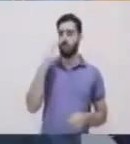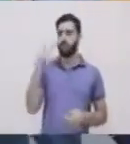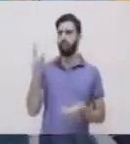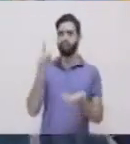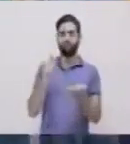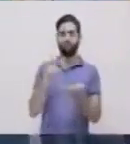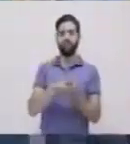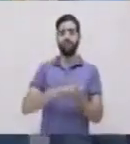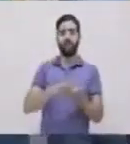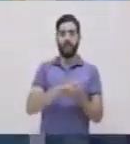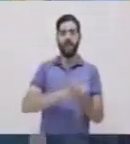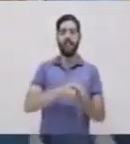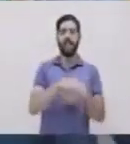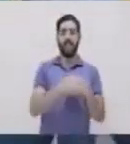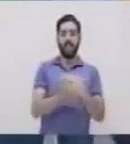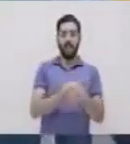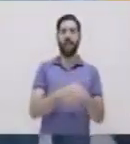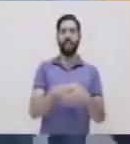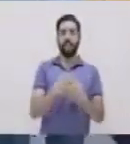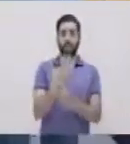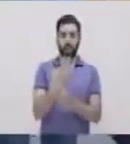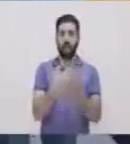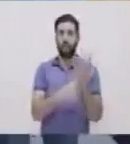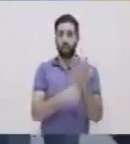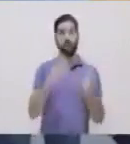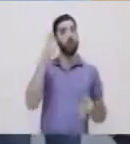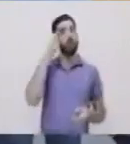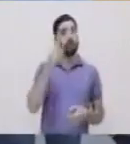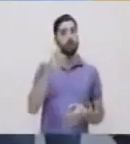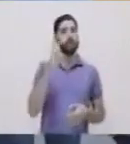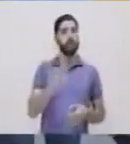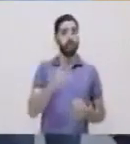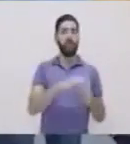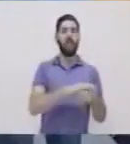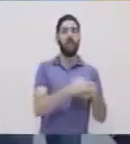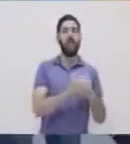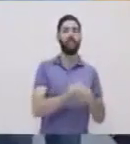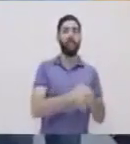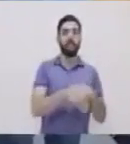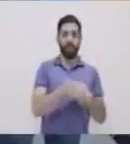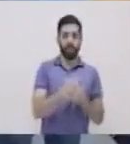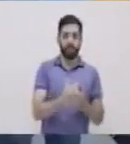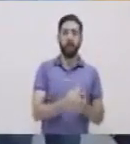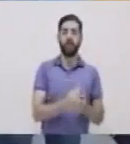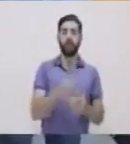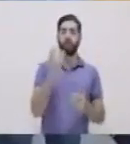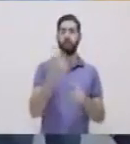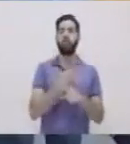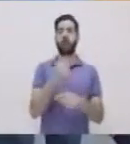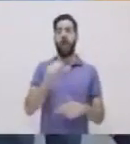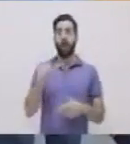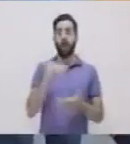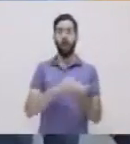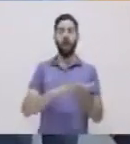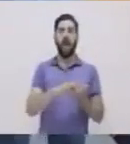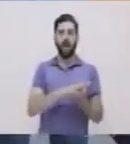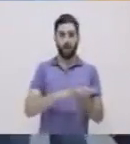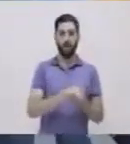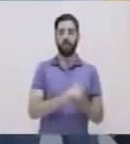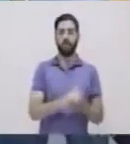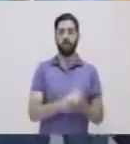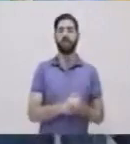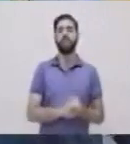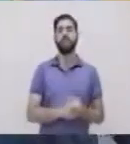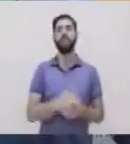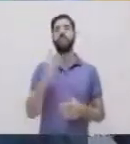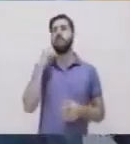gracias. Recuerden a todos en casa lavarse muy bien las manos, hacerlo constantemente y utilizar bastante agua y jabón.